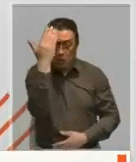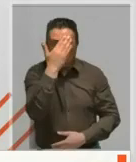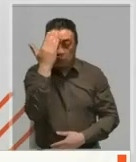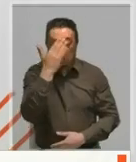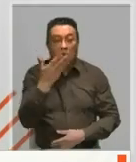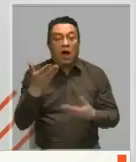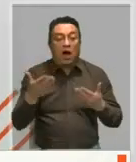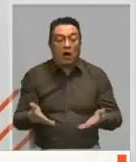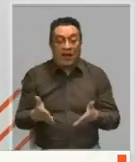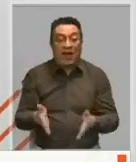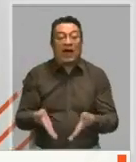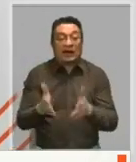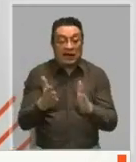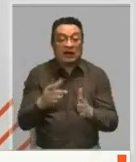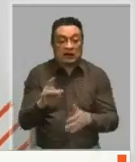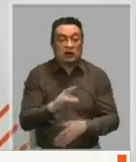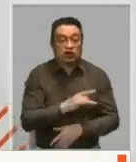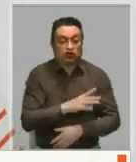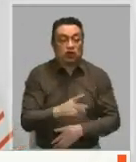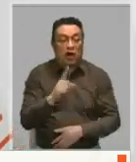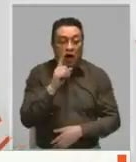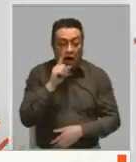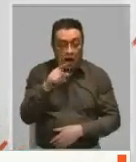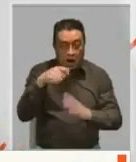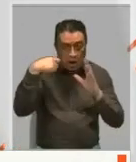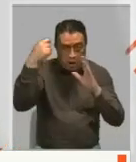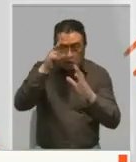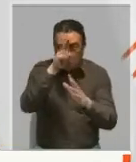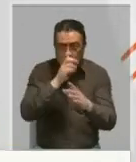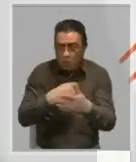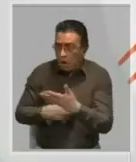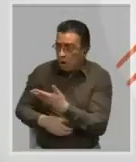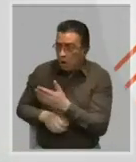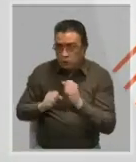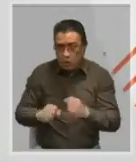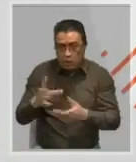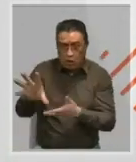sean las calles nacionales las que tengan imágenes como estas